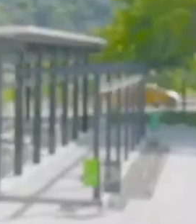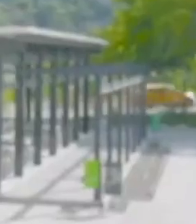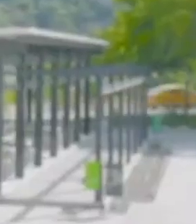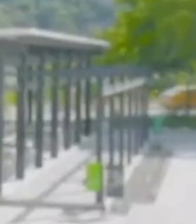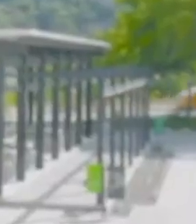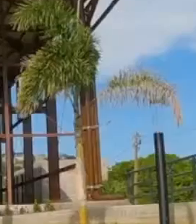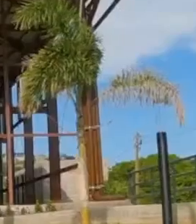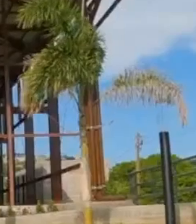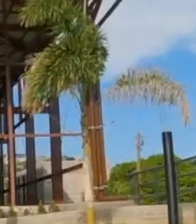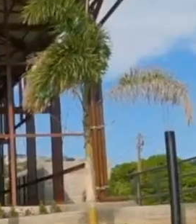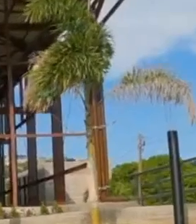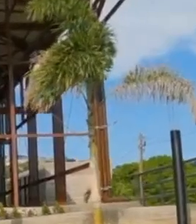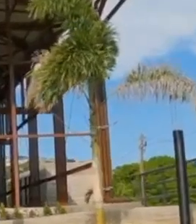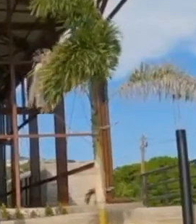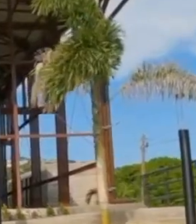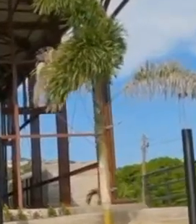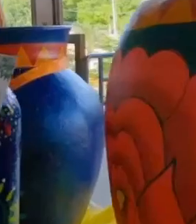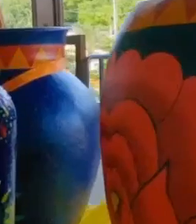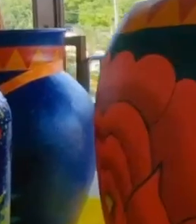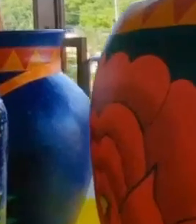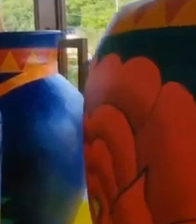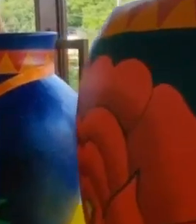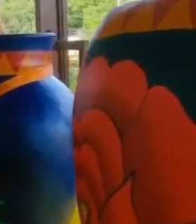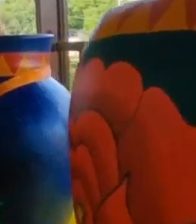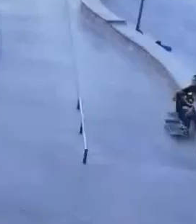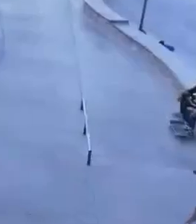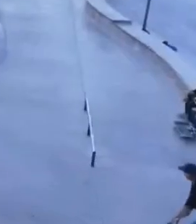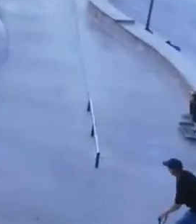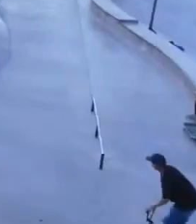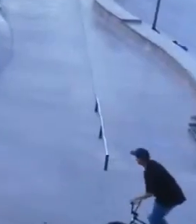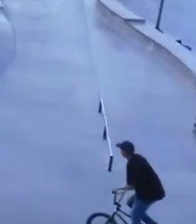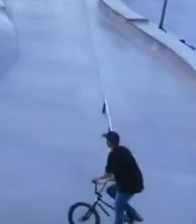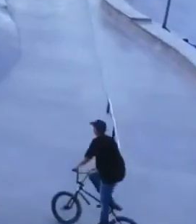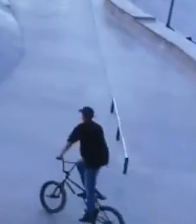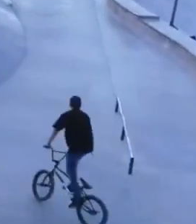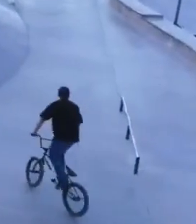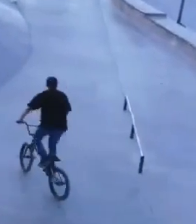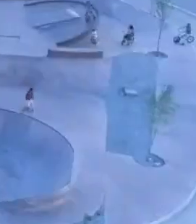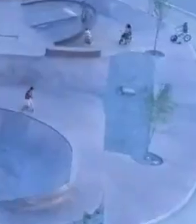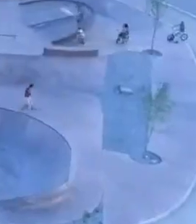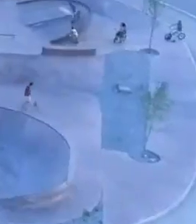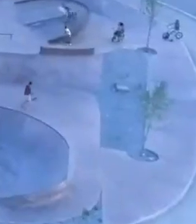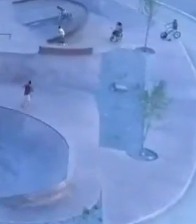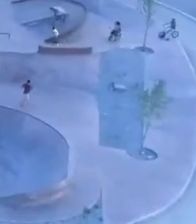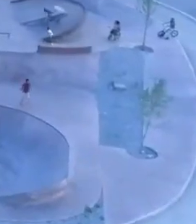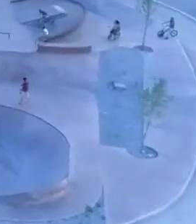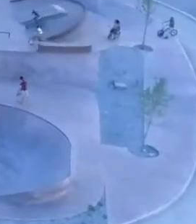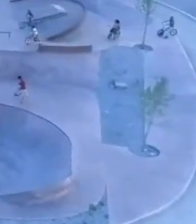necesitábamos. Que necesitábamos un espacio como este para desarrollar sus capacidades, sus aptitudes.